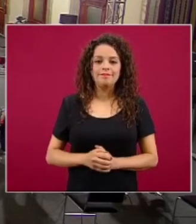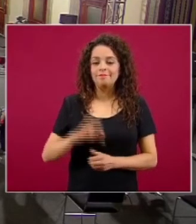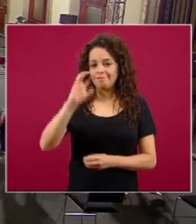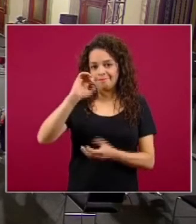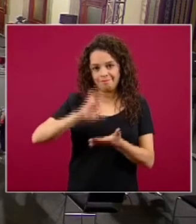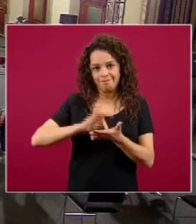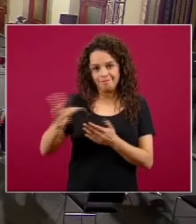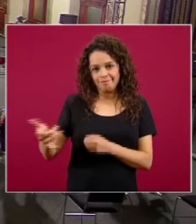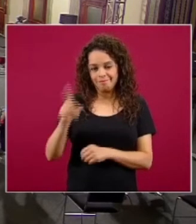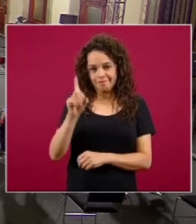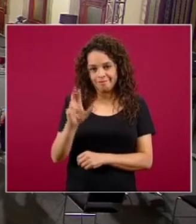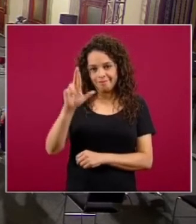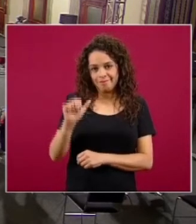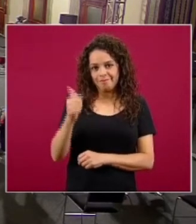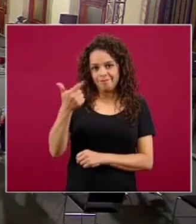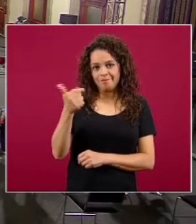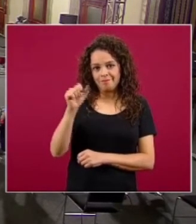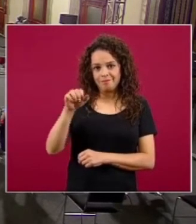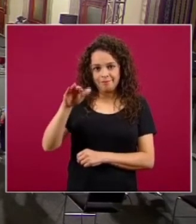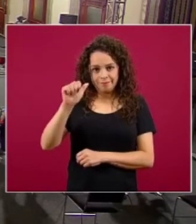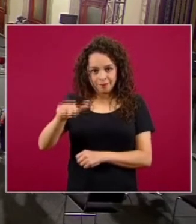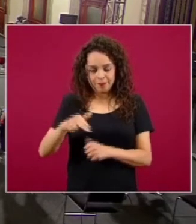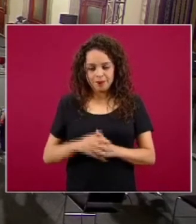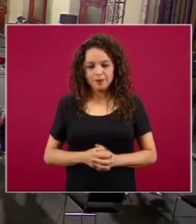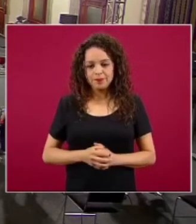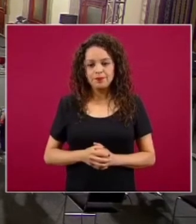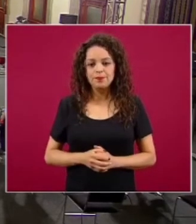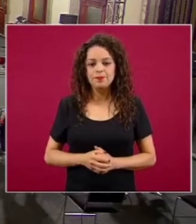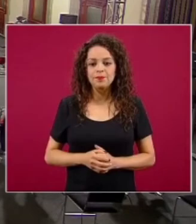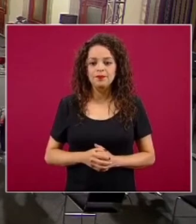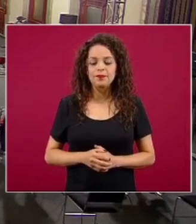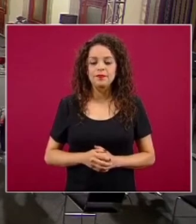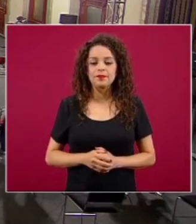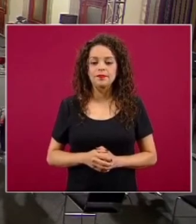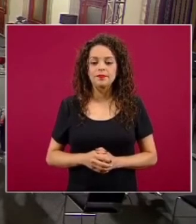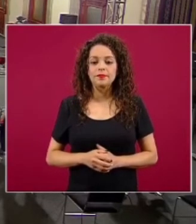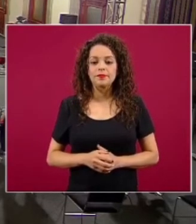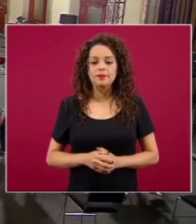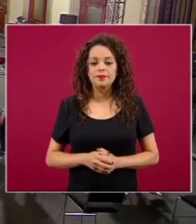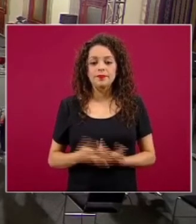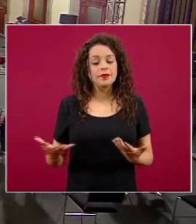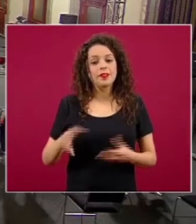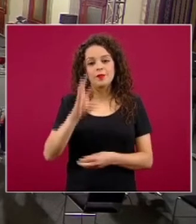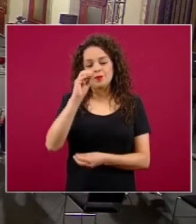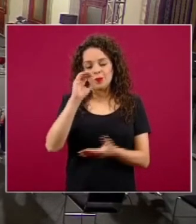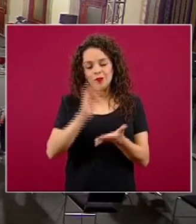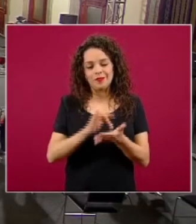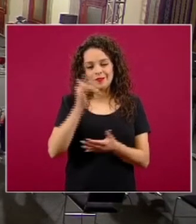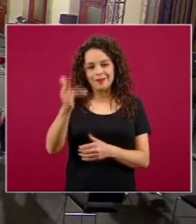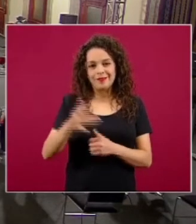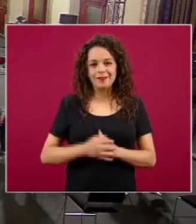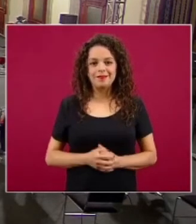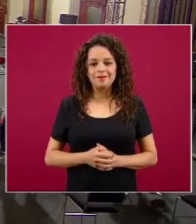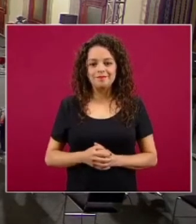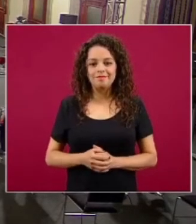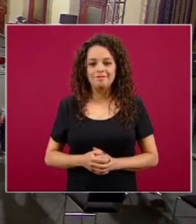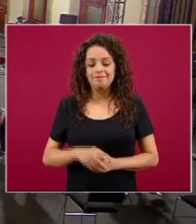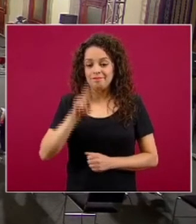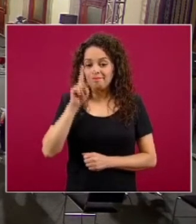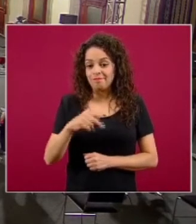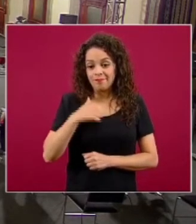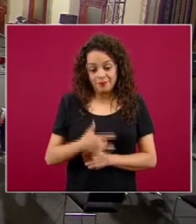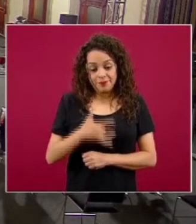Gassman. Fabiola, por favor. Sí, como... Pues muchas gracias. Estoy contenta y